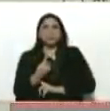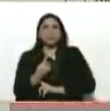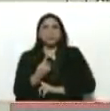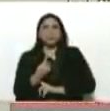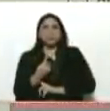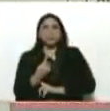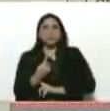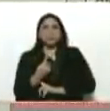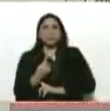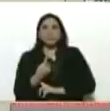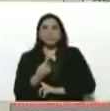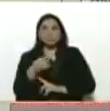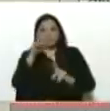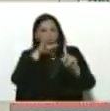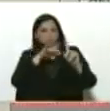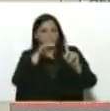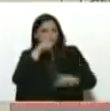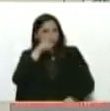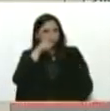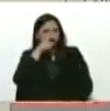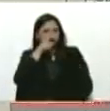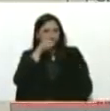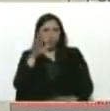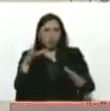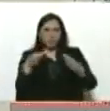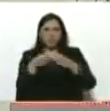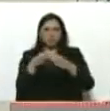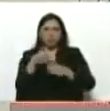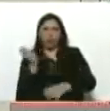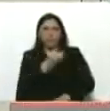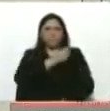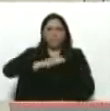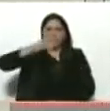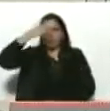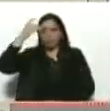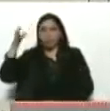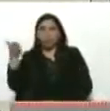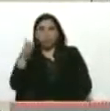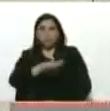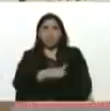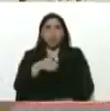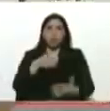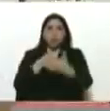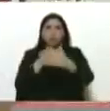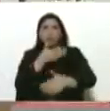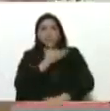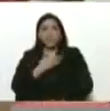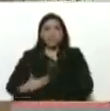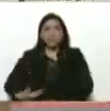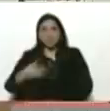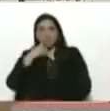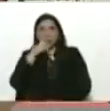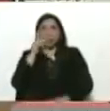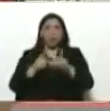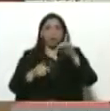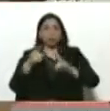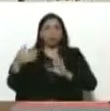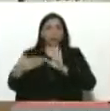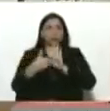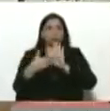la primera de las conspiraciones, llamada Operación Espada de Dios, que era un magnicidio contra el hermano presidente Nicolás Maduro y contra algunos de